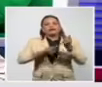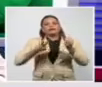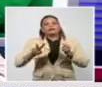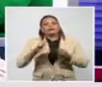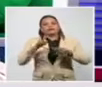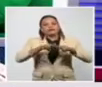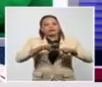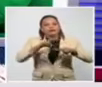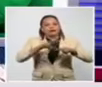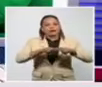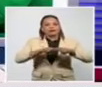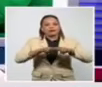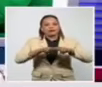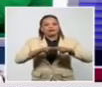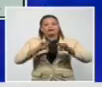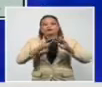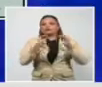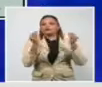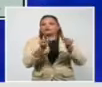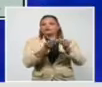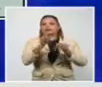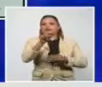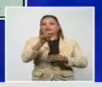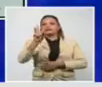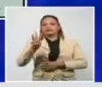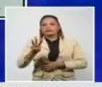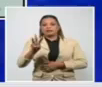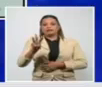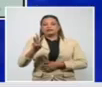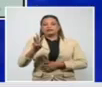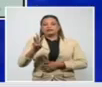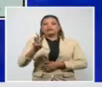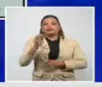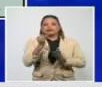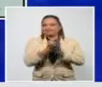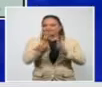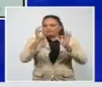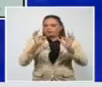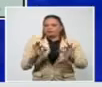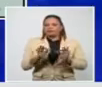Habana, un total de 13 casos confirmados,